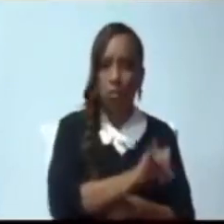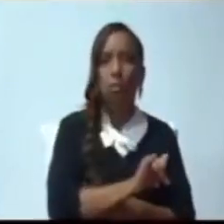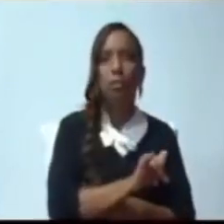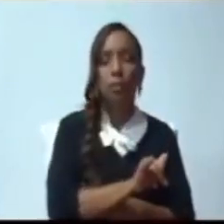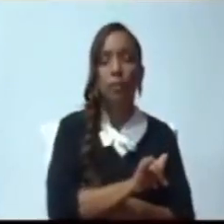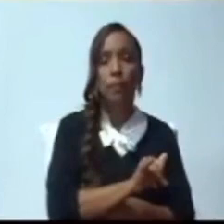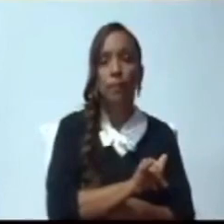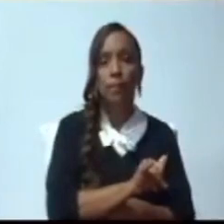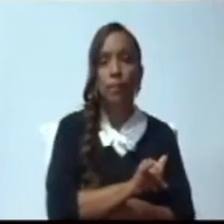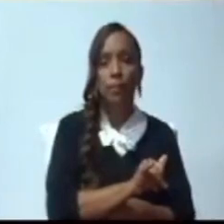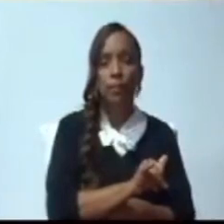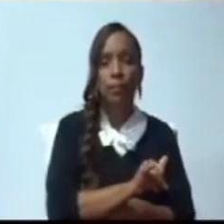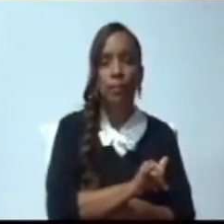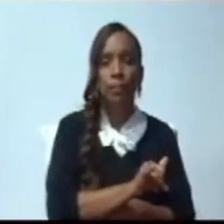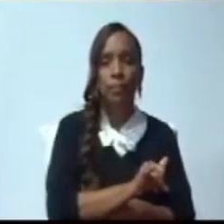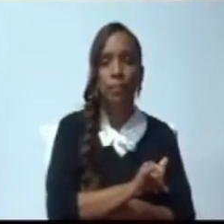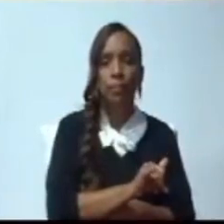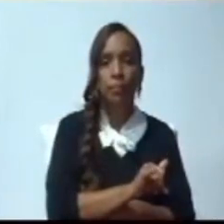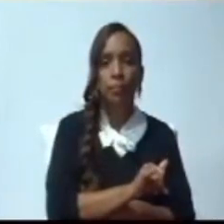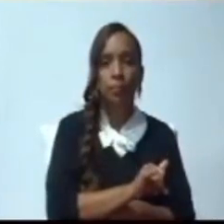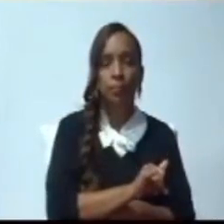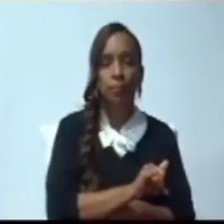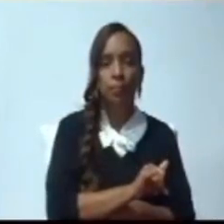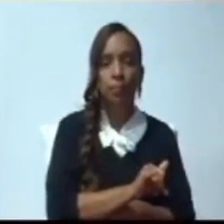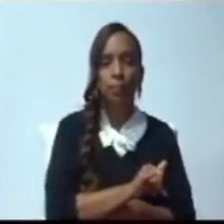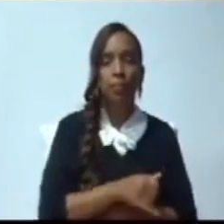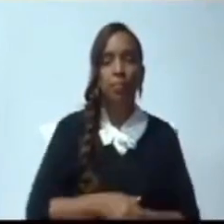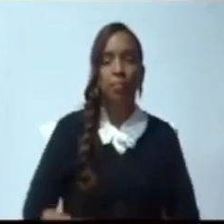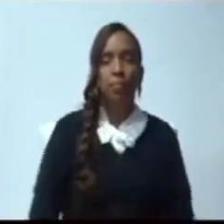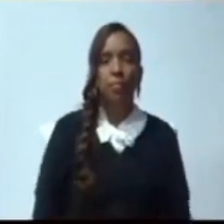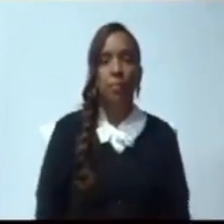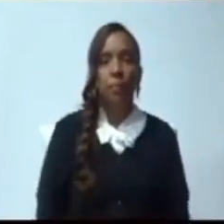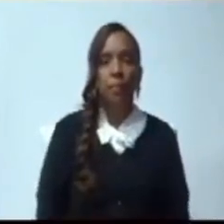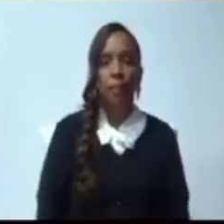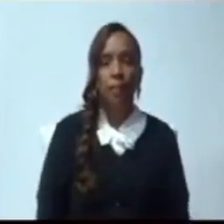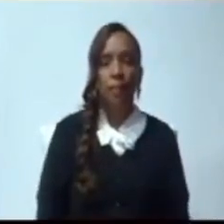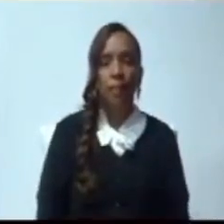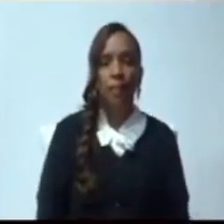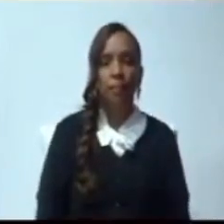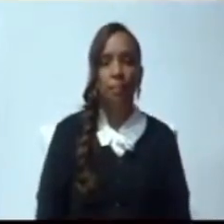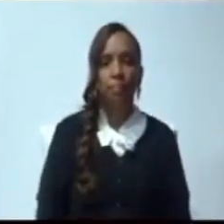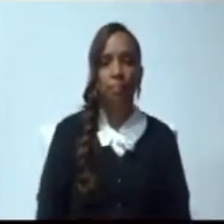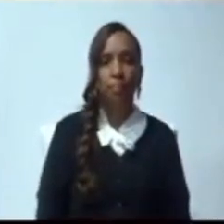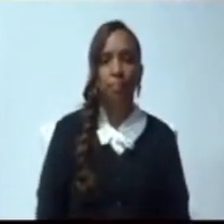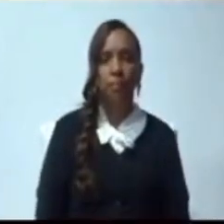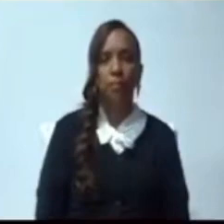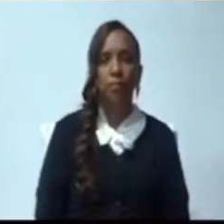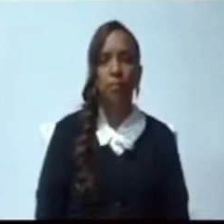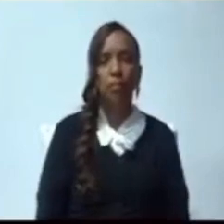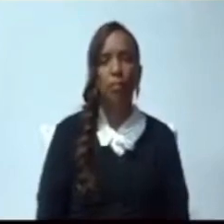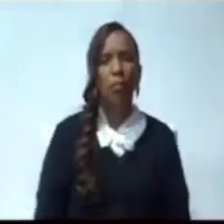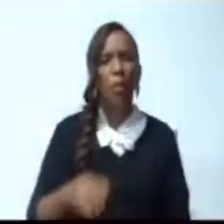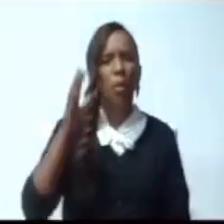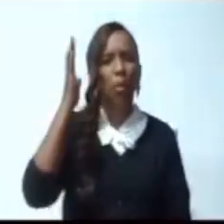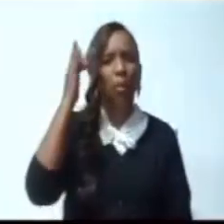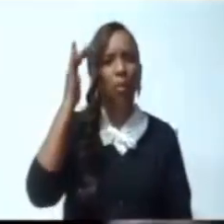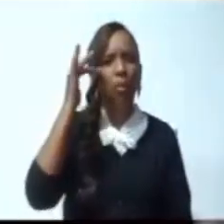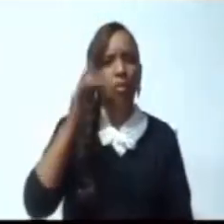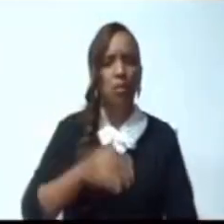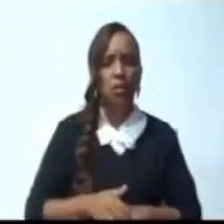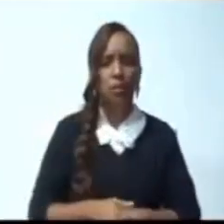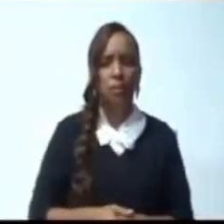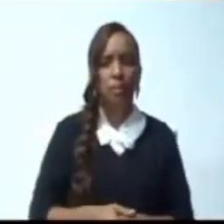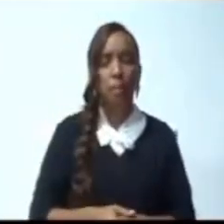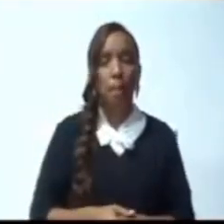labor que, digo yo, es antipatriota. ¿Cómo olvidarnos de los acontecimientos del 14